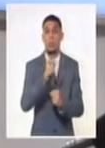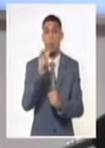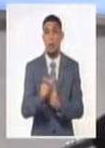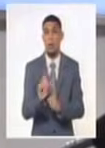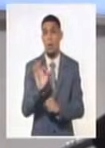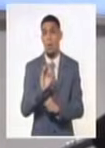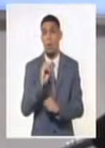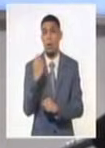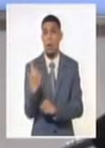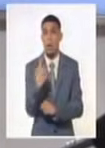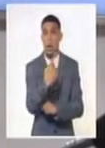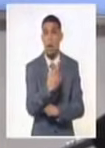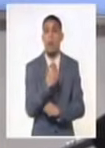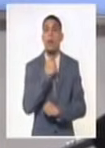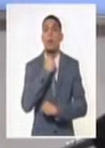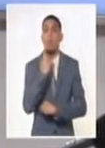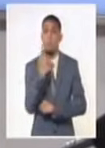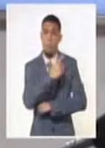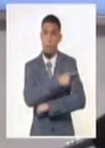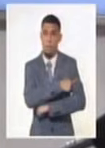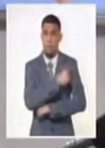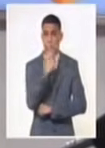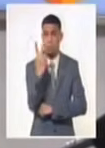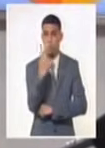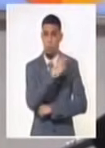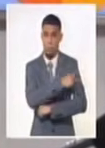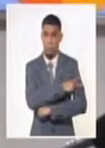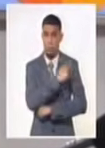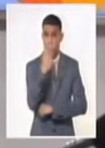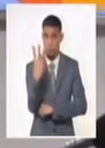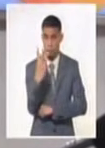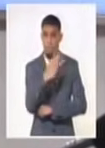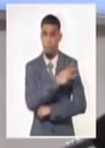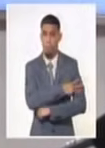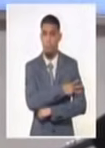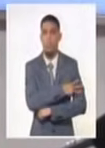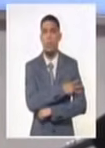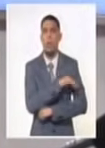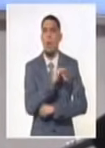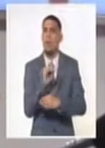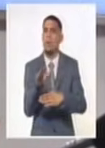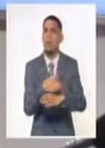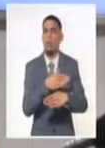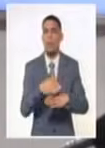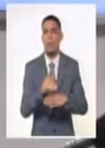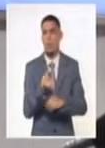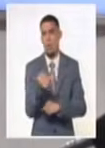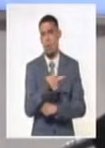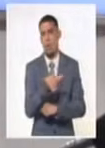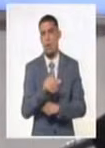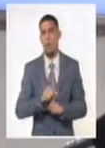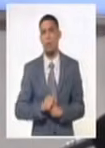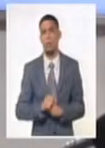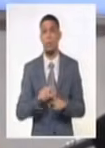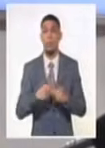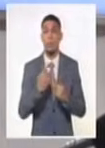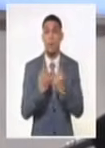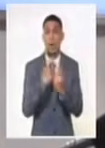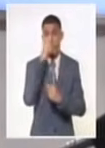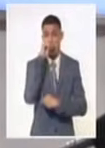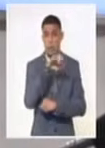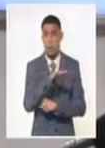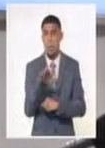tiene particularidades, pero cada territorio, cada institución educativa, por la composición que pueda tener de niños internos, externos,